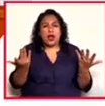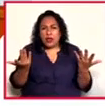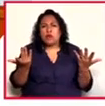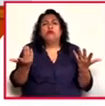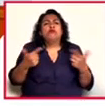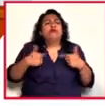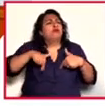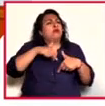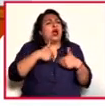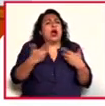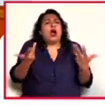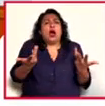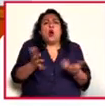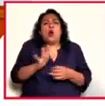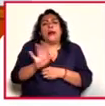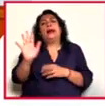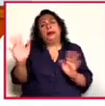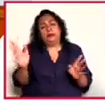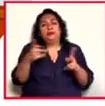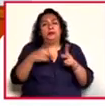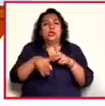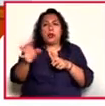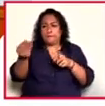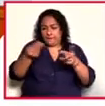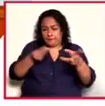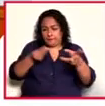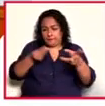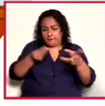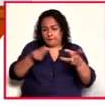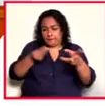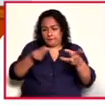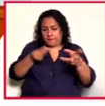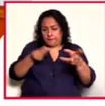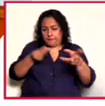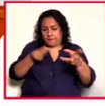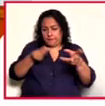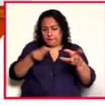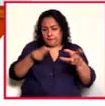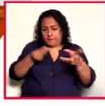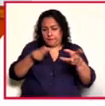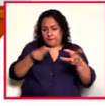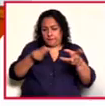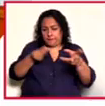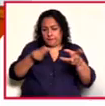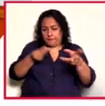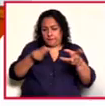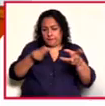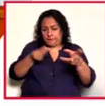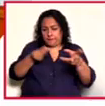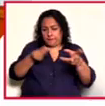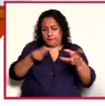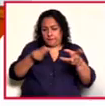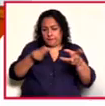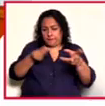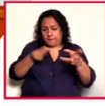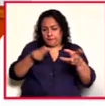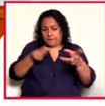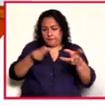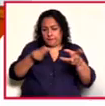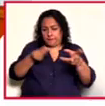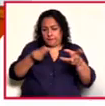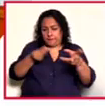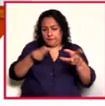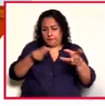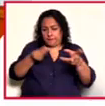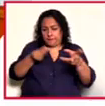Bueno, vamos a empezar a recibir los trabajos, todos aquellos que sean publicados, ya sea en prensa